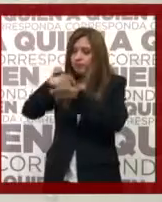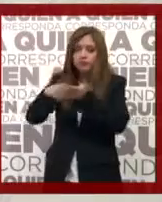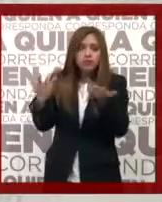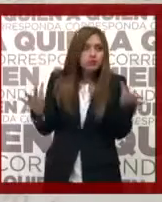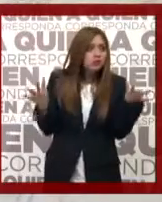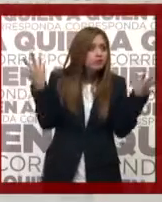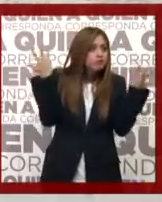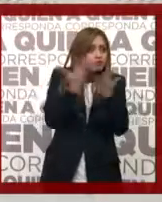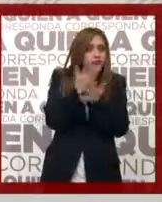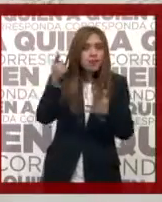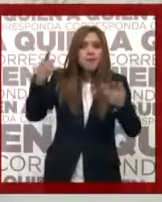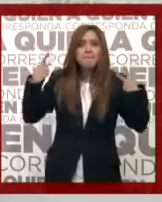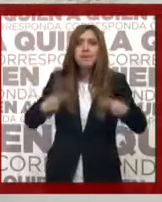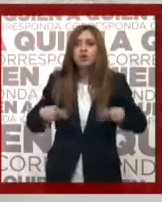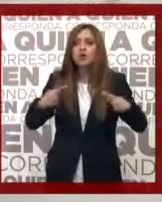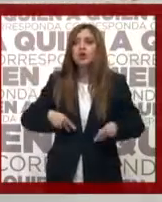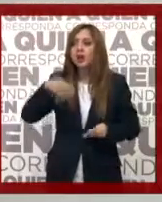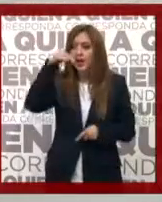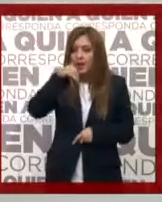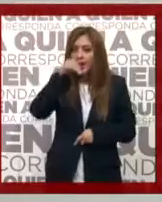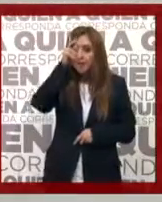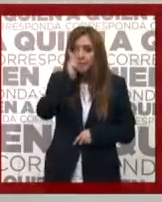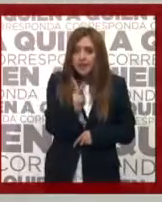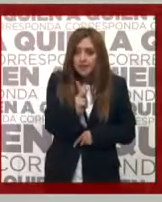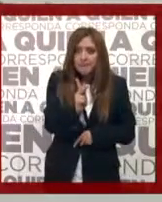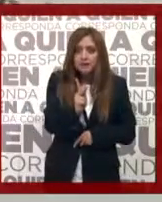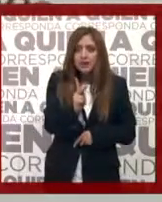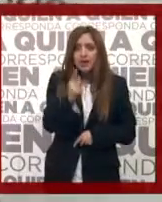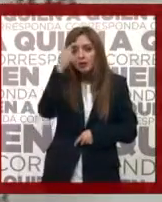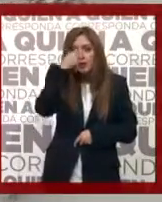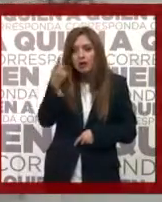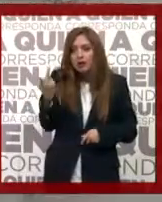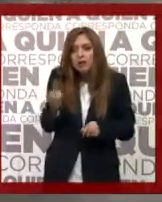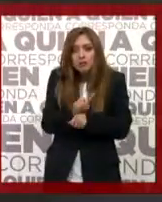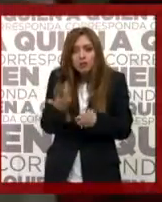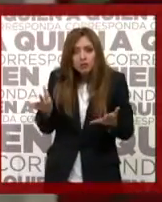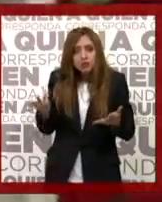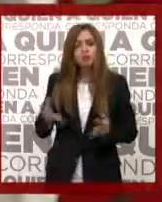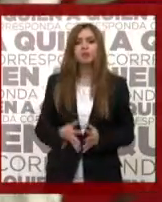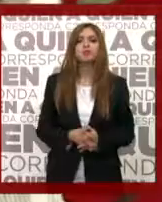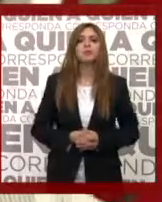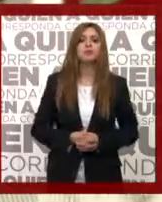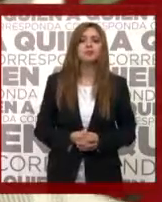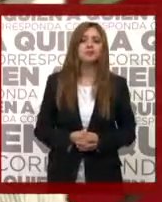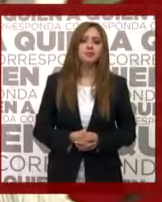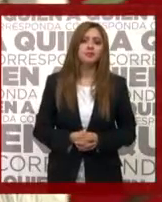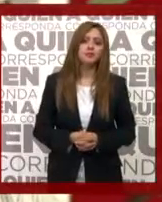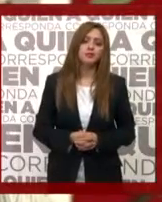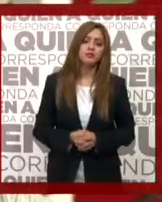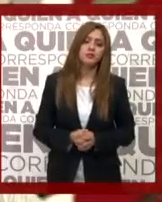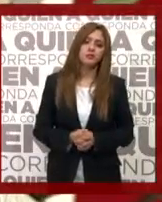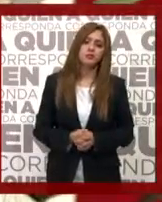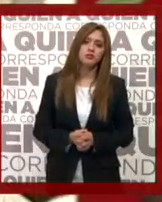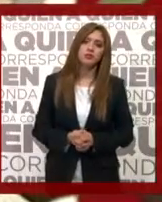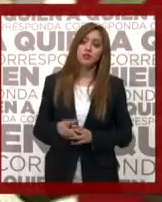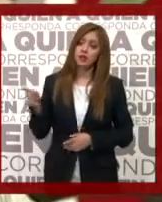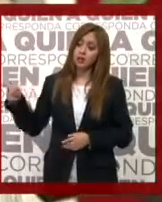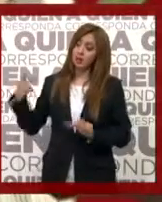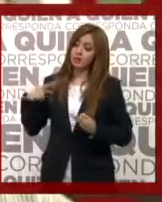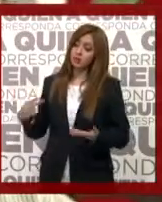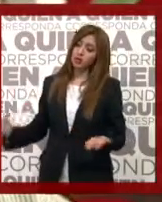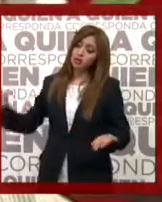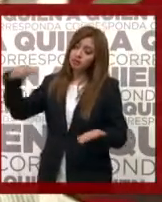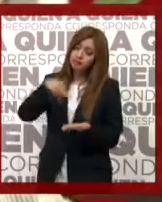a la agencia del Ministerio Público para dar fe de los hechos. Esta persona reconoce que sí, ante el Ministerio Público había obrado